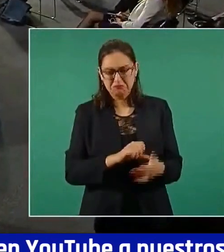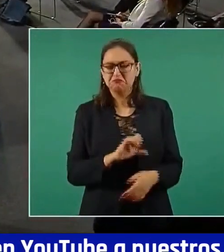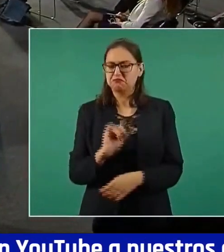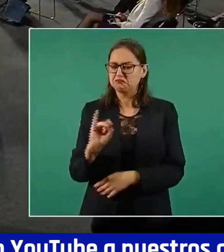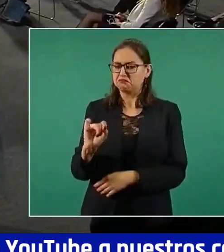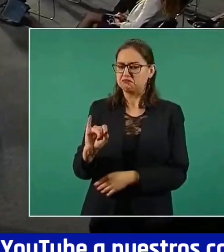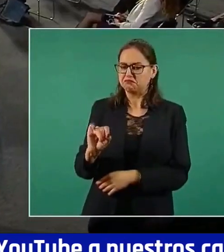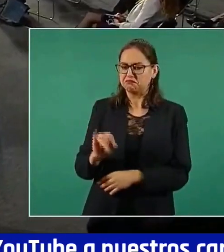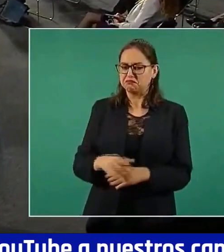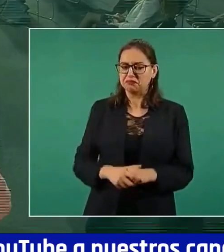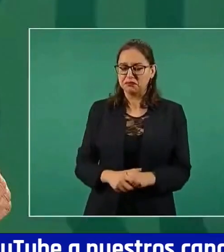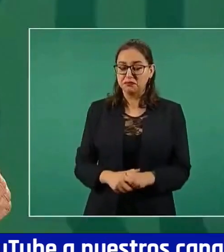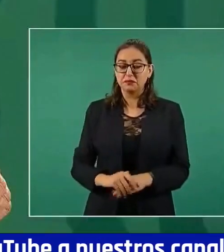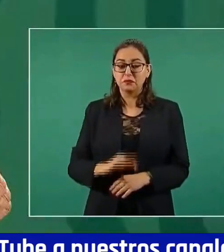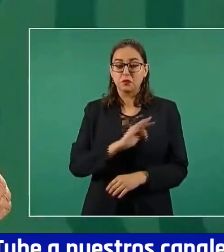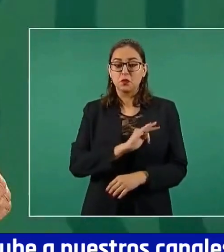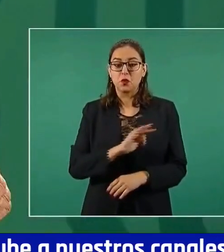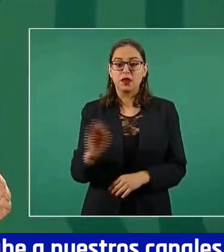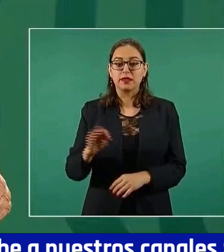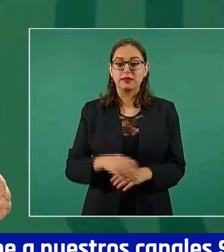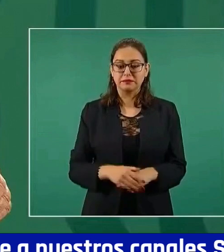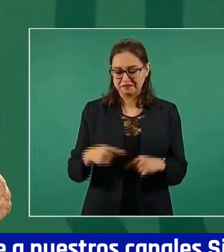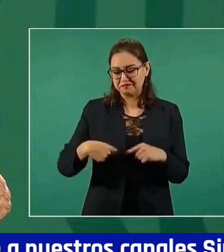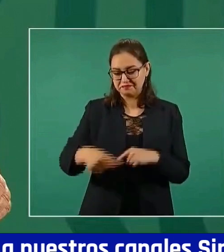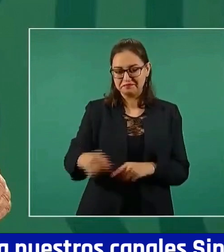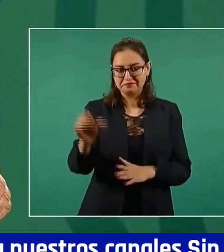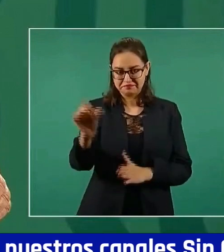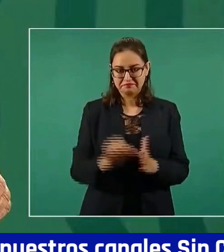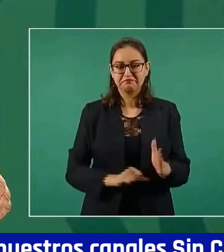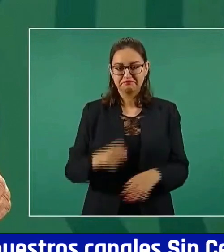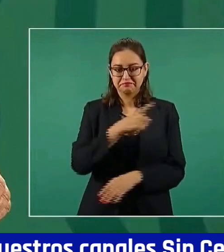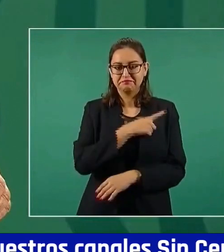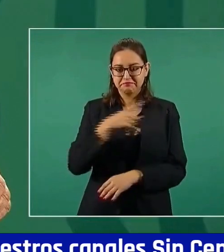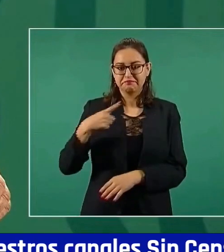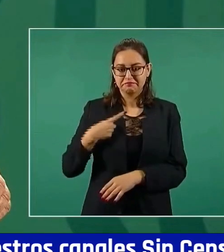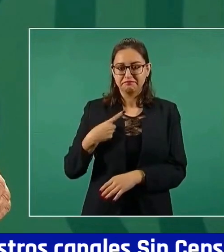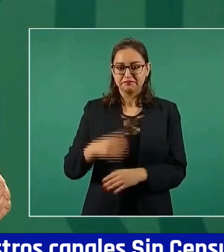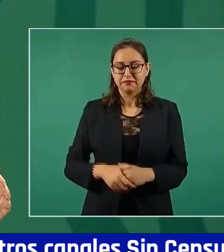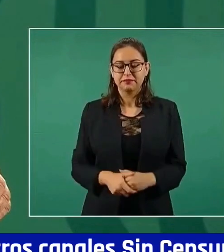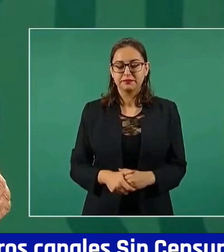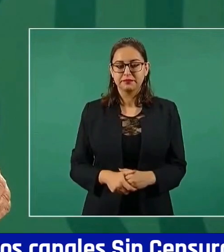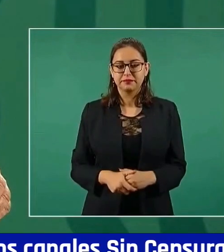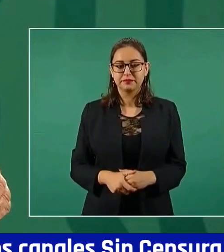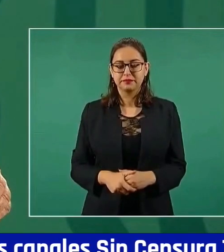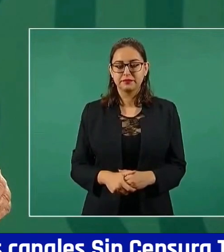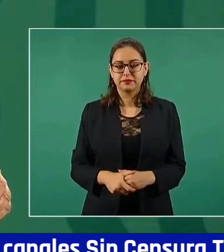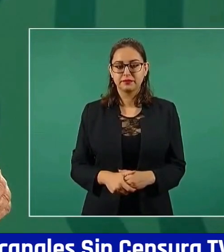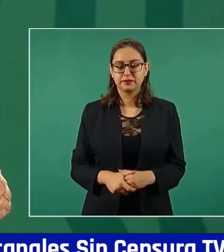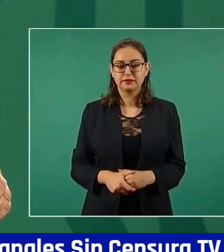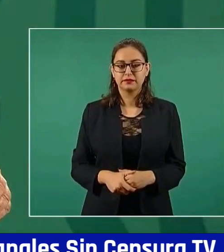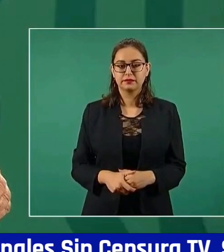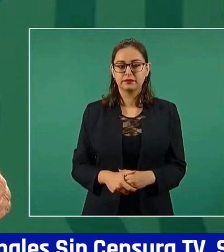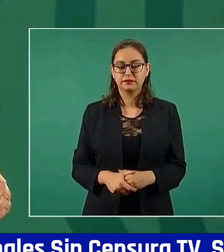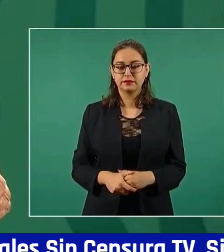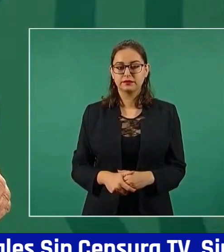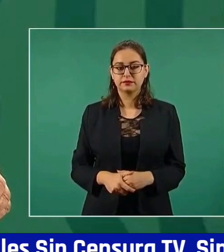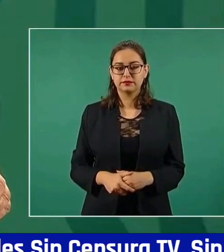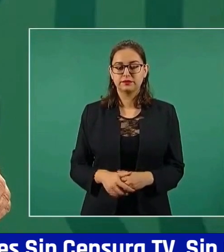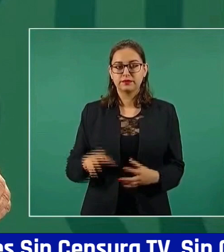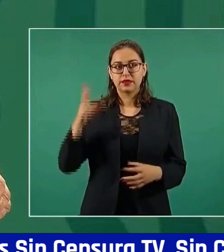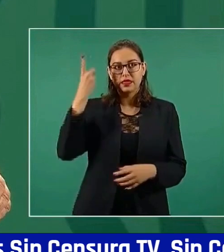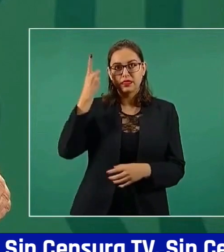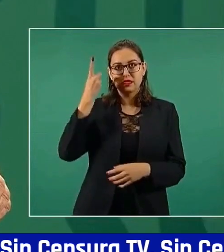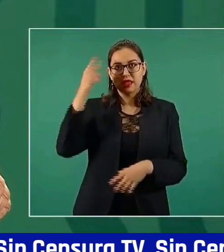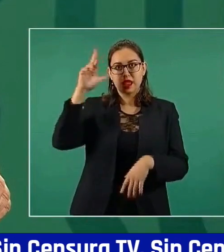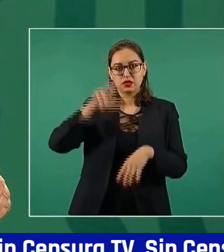mes se tiene que resolver. Es la Dirección de